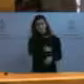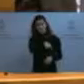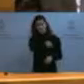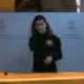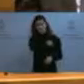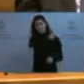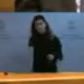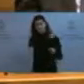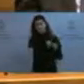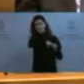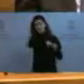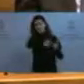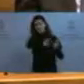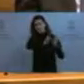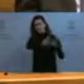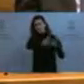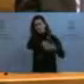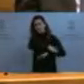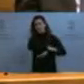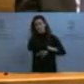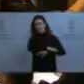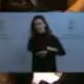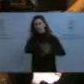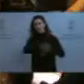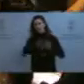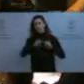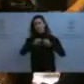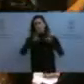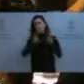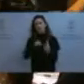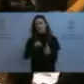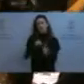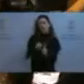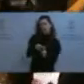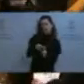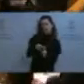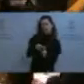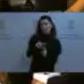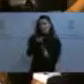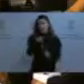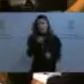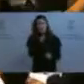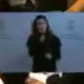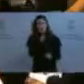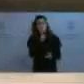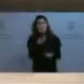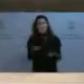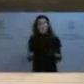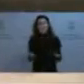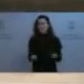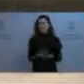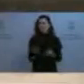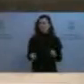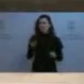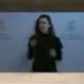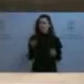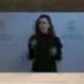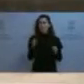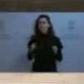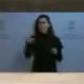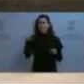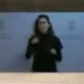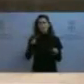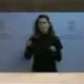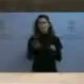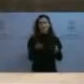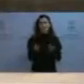forma parte del equipo de gobierno del Ayuntamiento de Cangas de Onís, no puede desconocer alguna cuestión elemental, y es que la carretera de acceso a